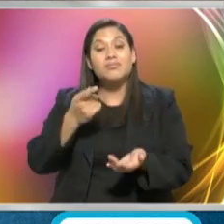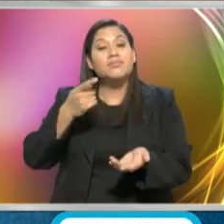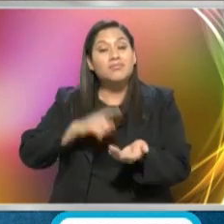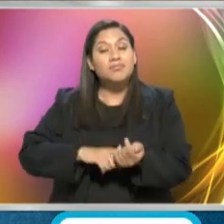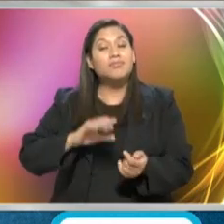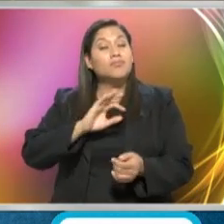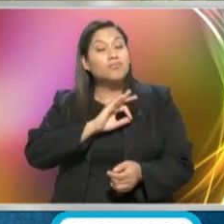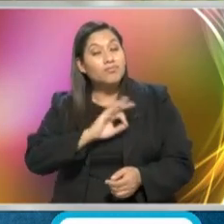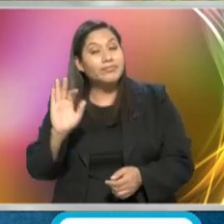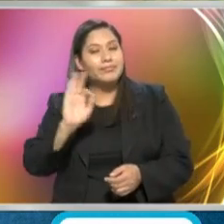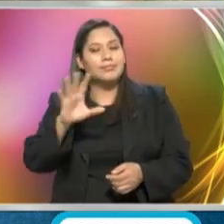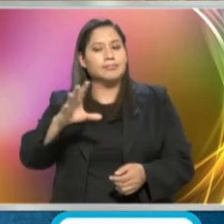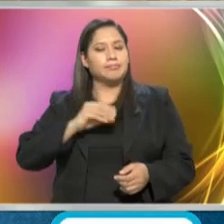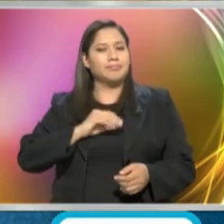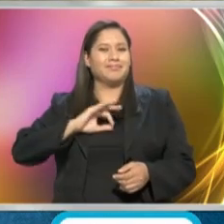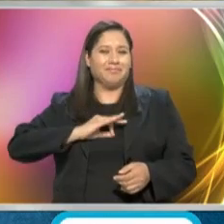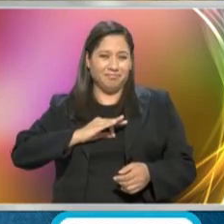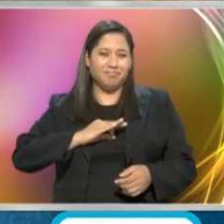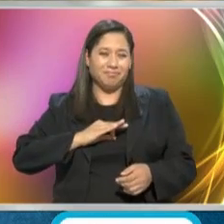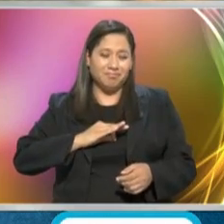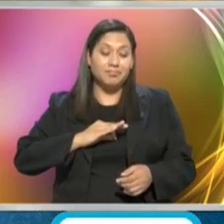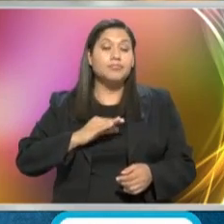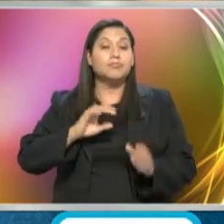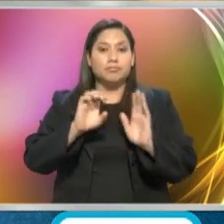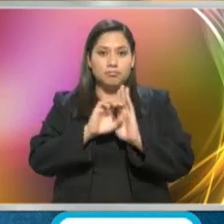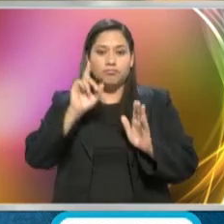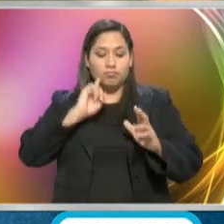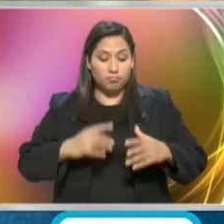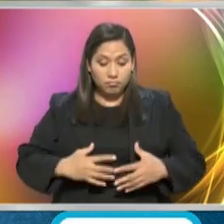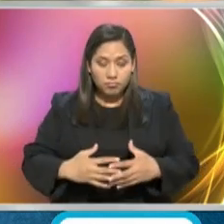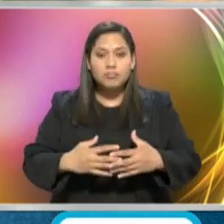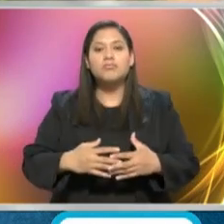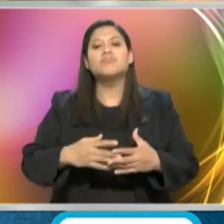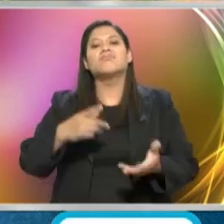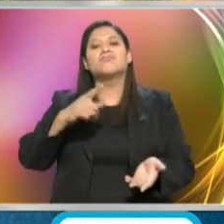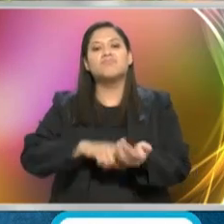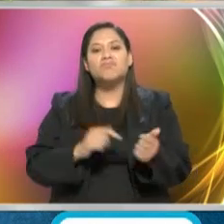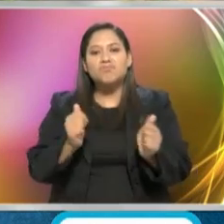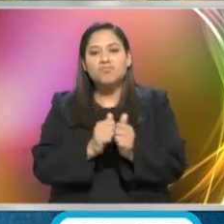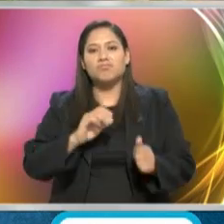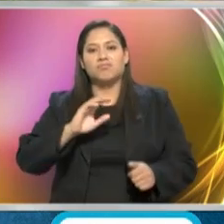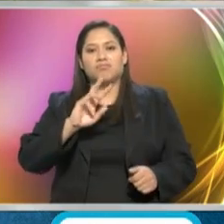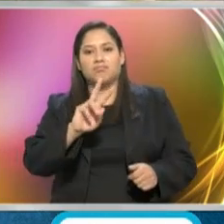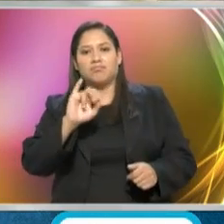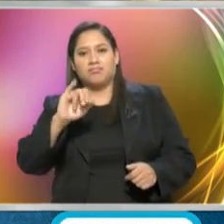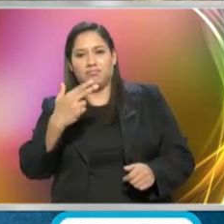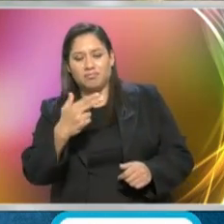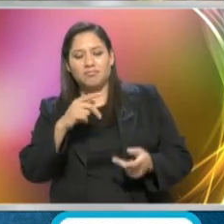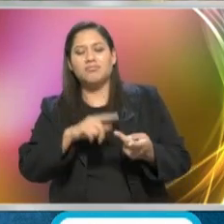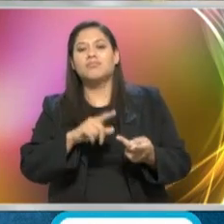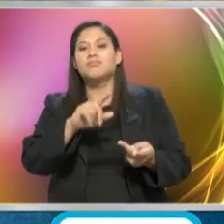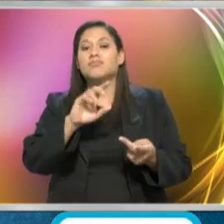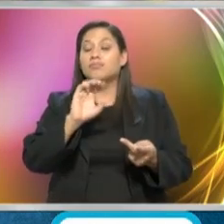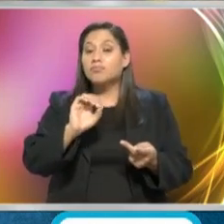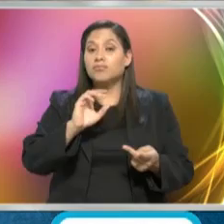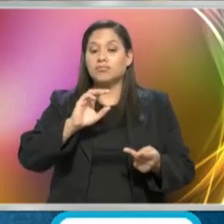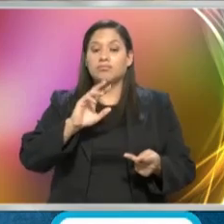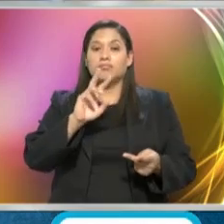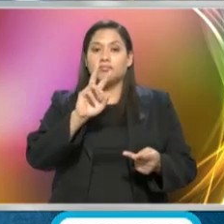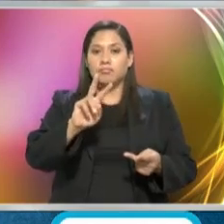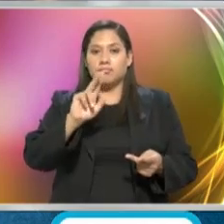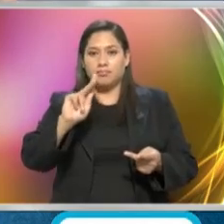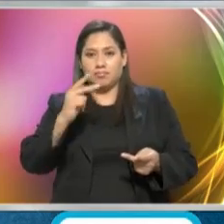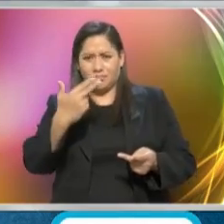Porque muchas veces vemos a estas niñas embarazadas, por ejemplo, con VIH, Sí. con virus de papiloma humano u otras enfermedades que